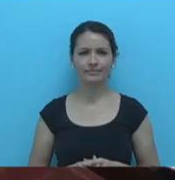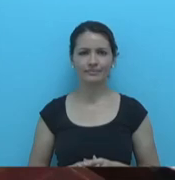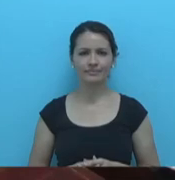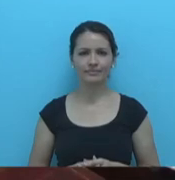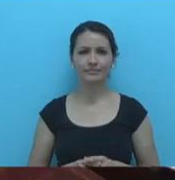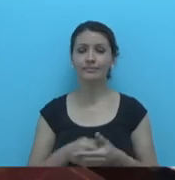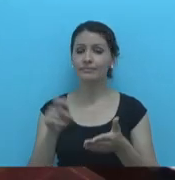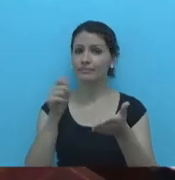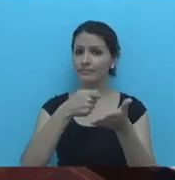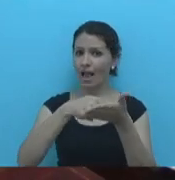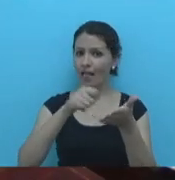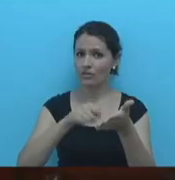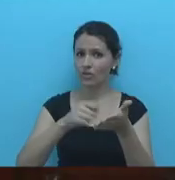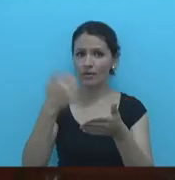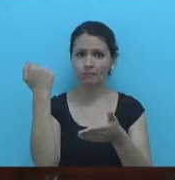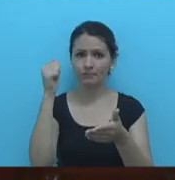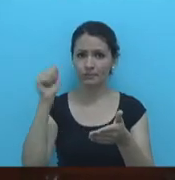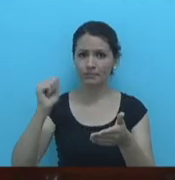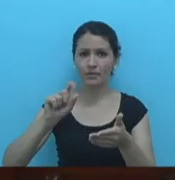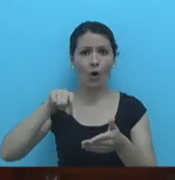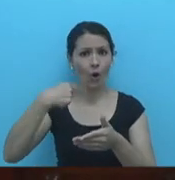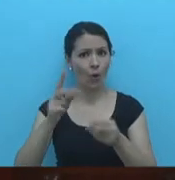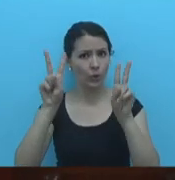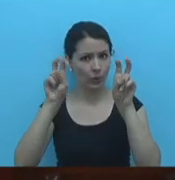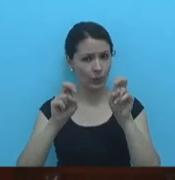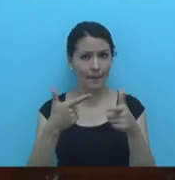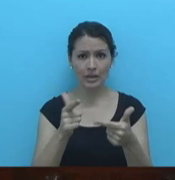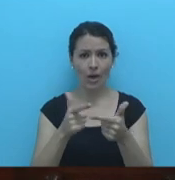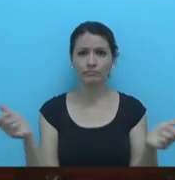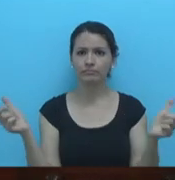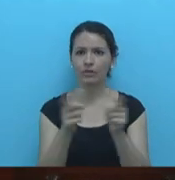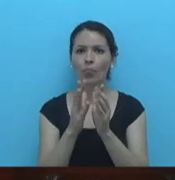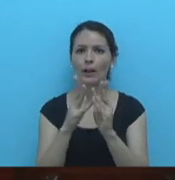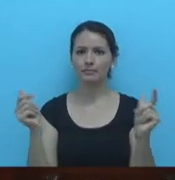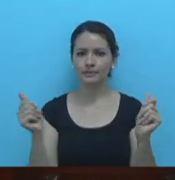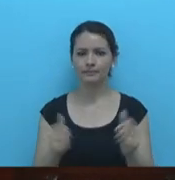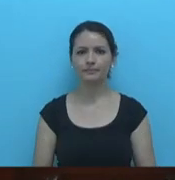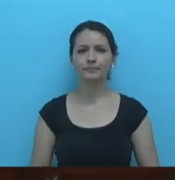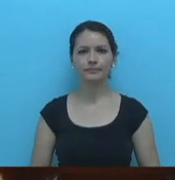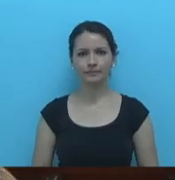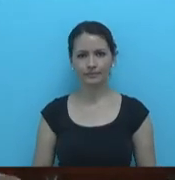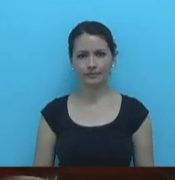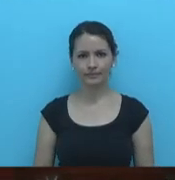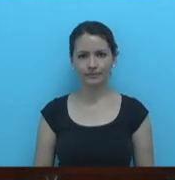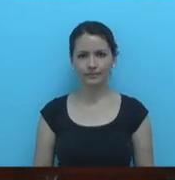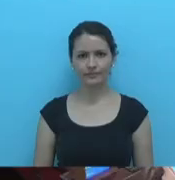Bueno, se ha tomado nota por Secretaría de las Inasistencias para su justificación, no siendo para más, se levanta la sesión.